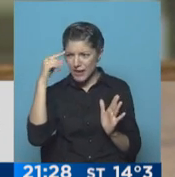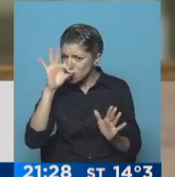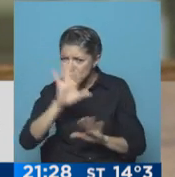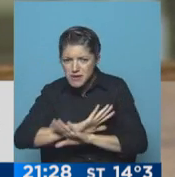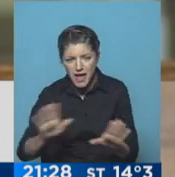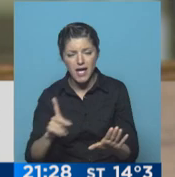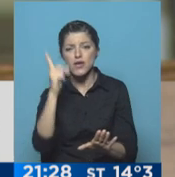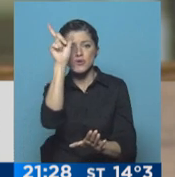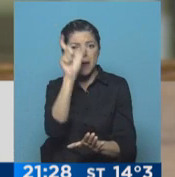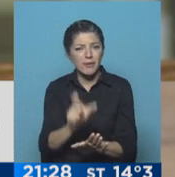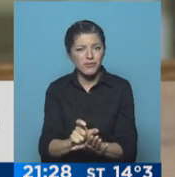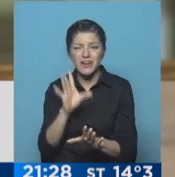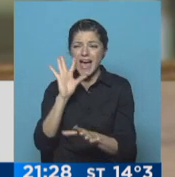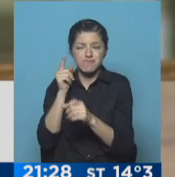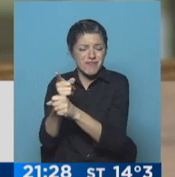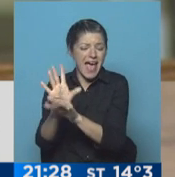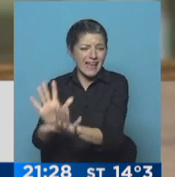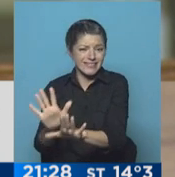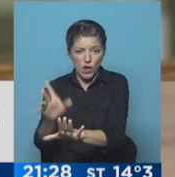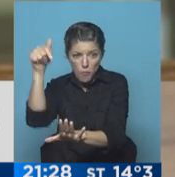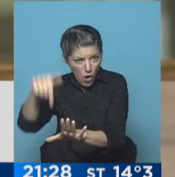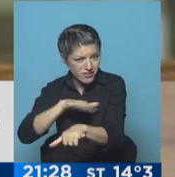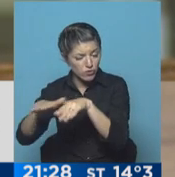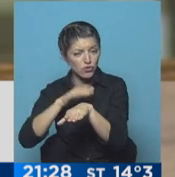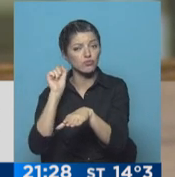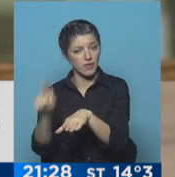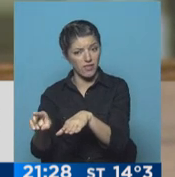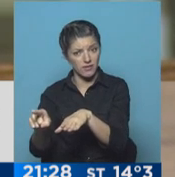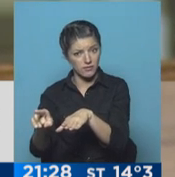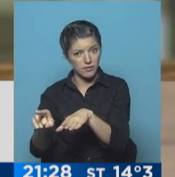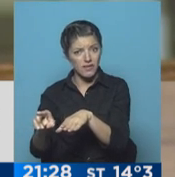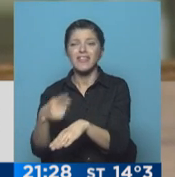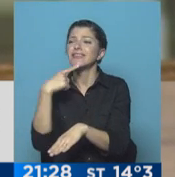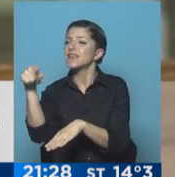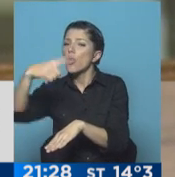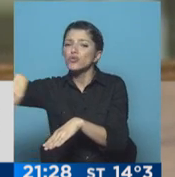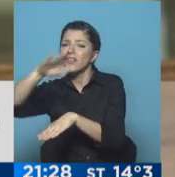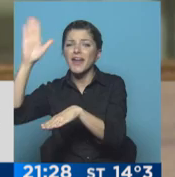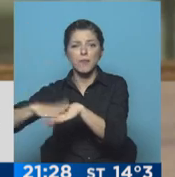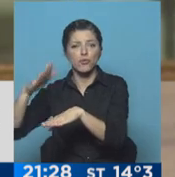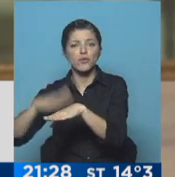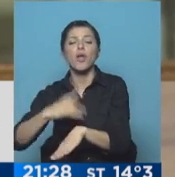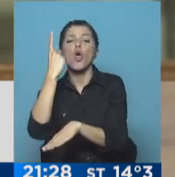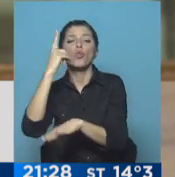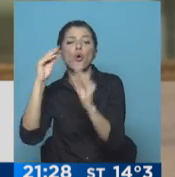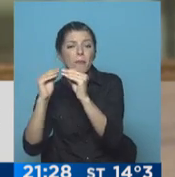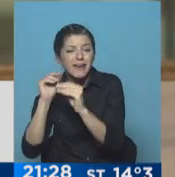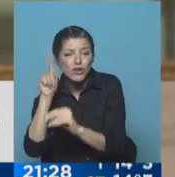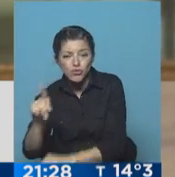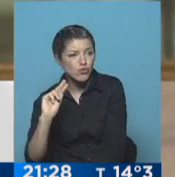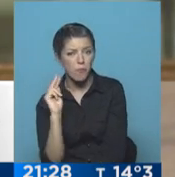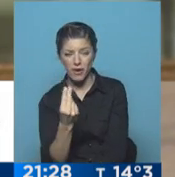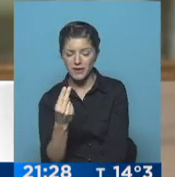nunca pensé que alguien podía hacerles algo como lo que les pasó hoy, donde los acusaban a ustedes de la muerte de un propio compañero. La verdad